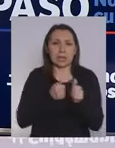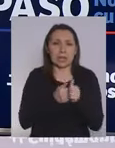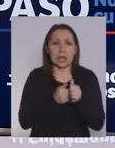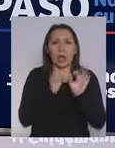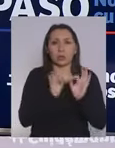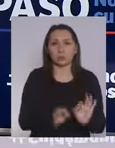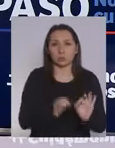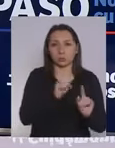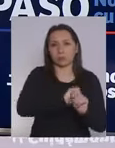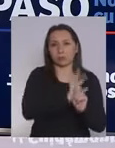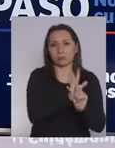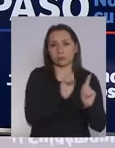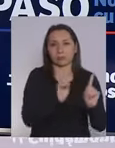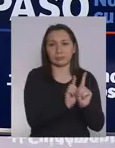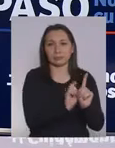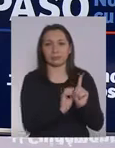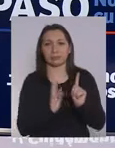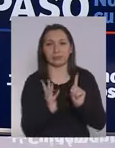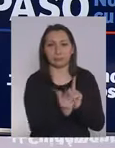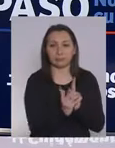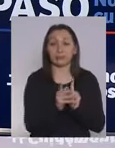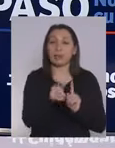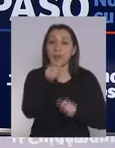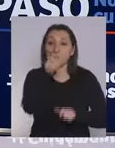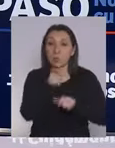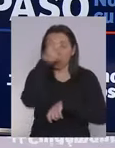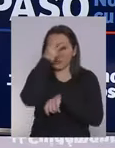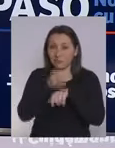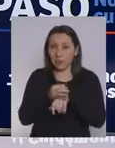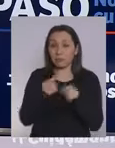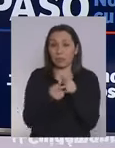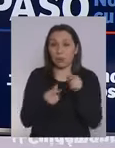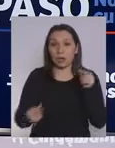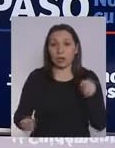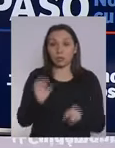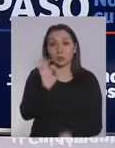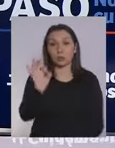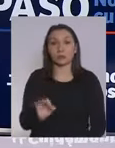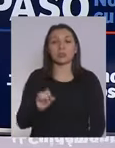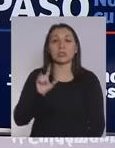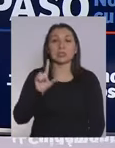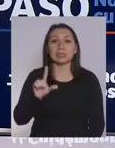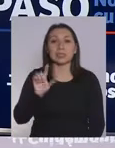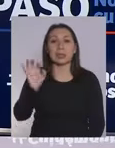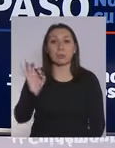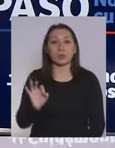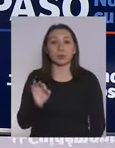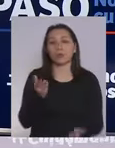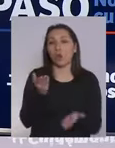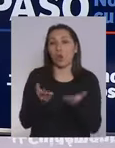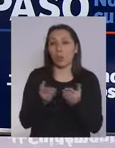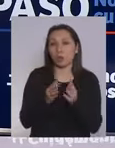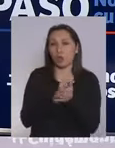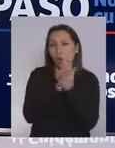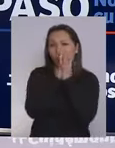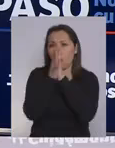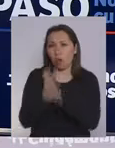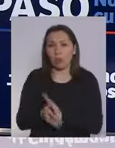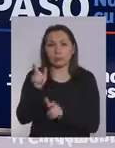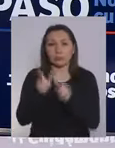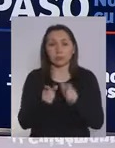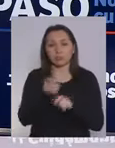en cuanto a la tasa de contagio a nivel nacional esta es de un 7 por ciento en relacionada a la totalidad de los contagiados en